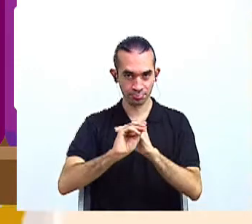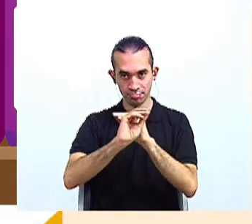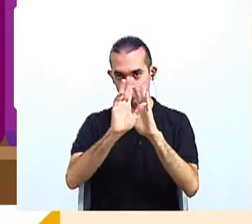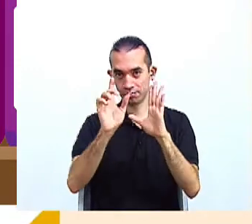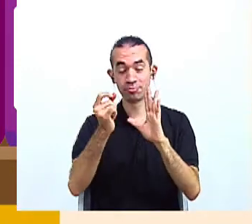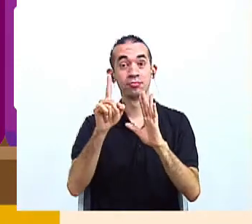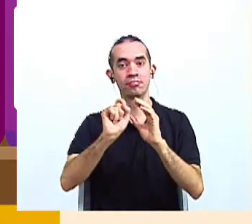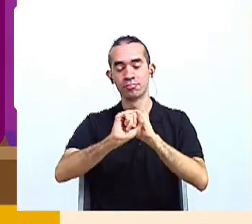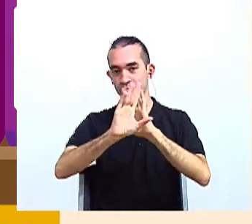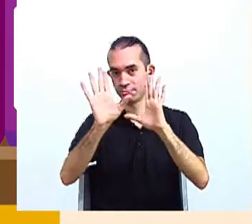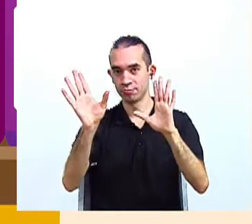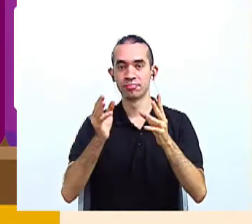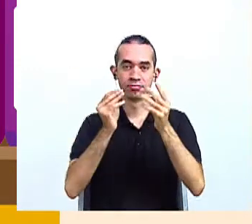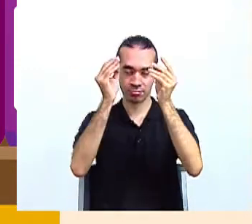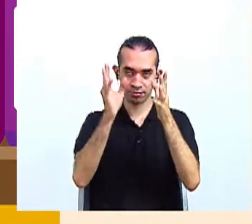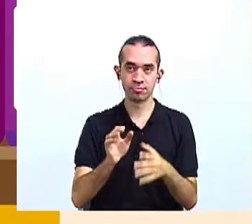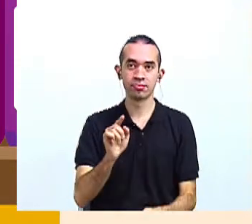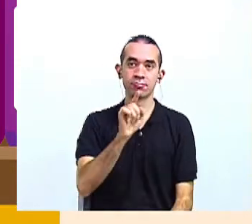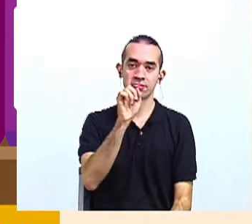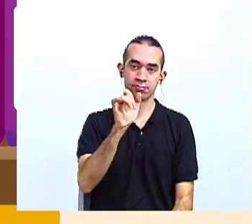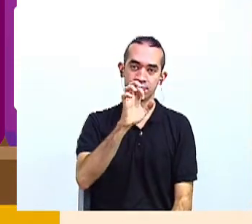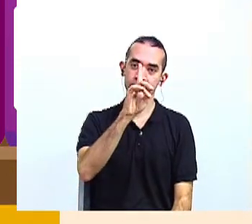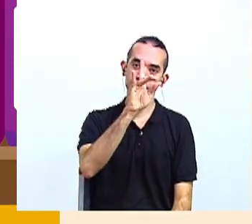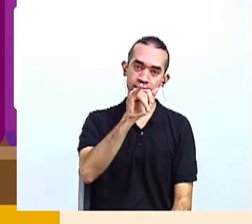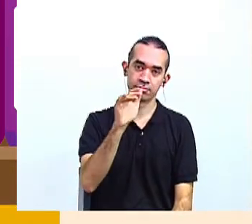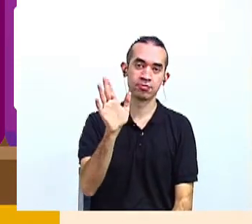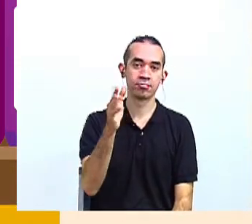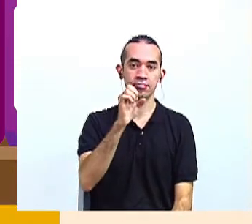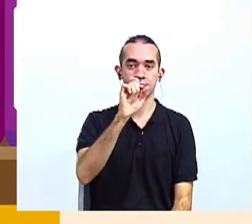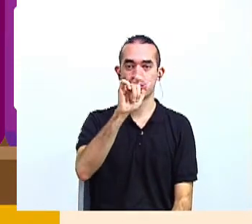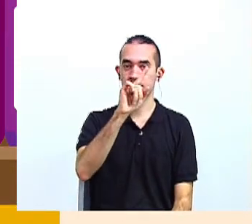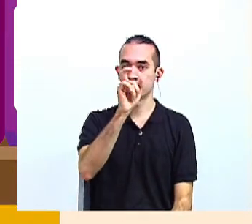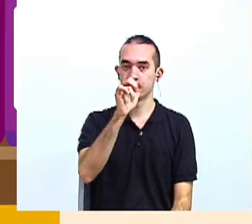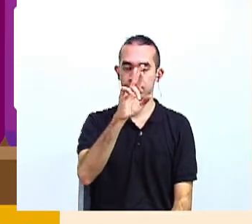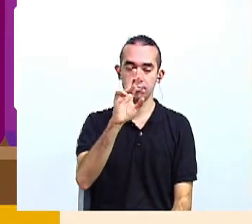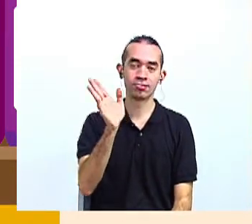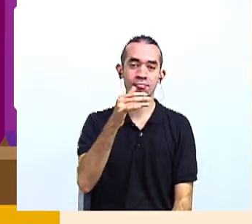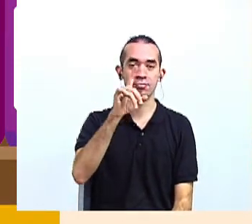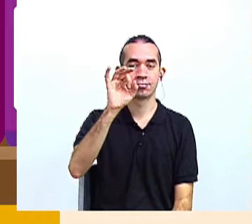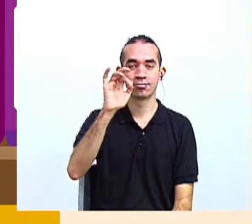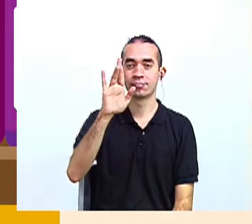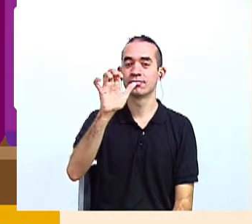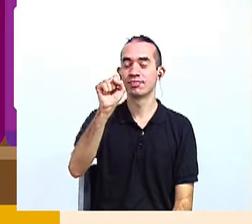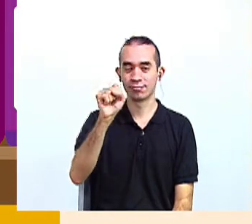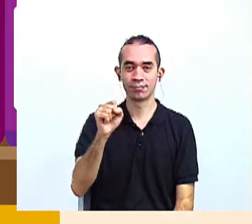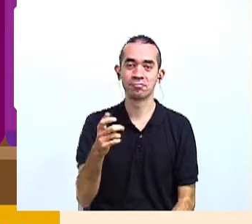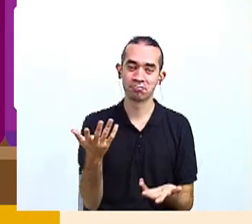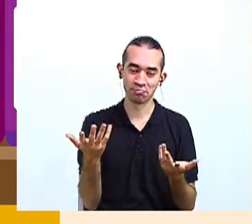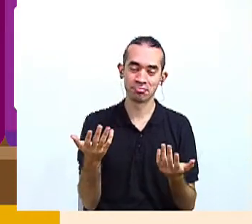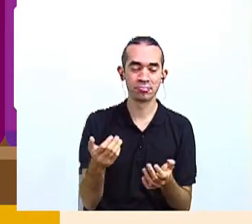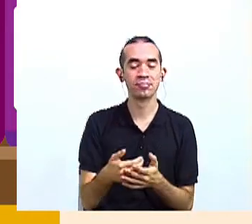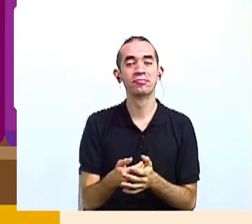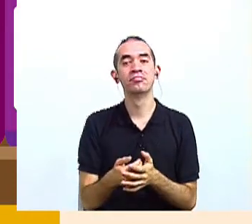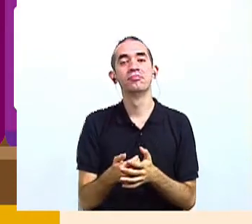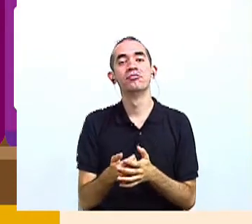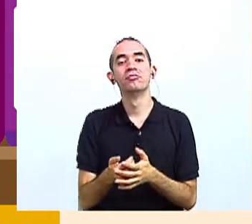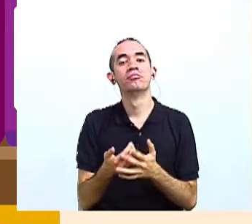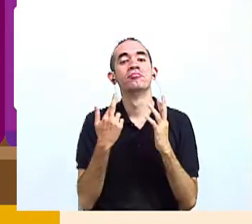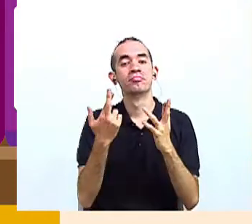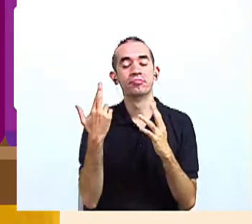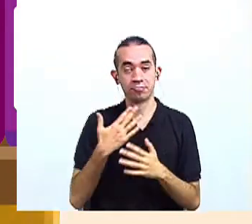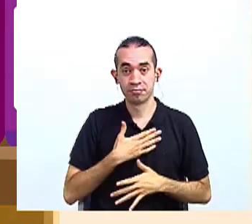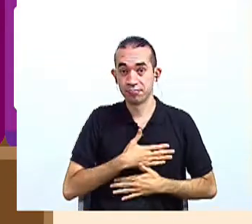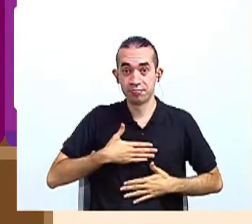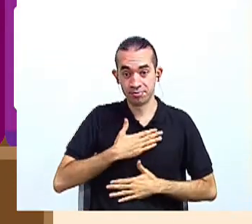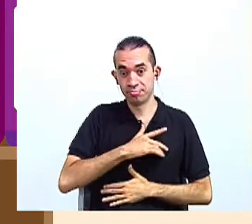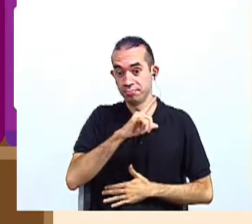la profesora Seidy Salazar Flores. Sí, la profe Sey. Espero que hayan disfrutado mucho sus experiencias de aprendizaje de la semana